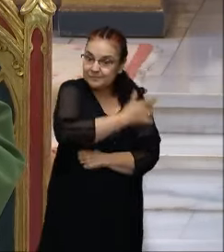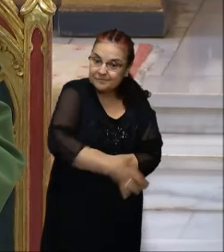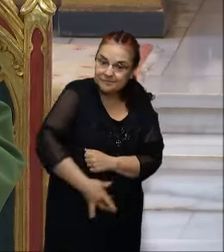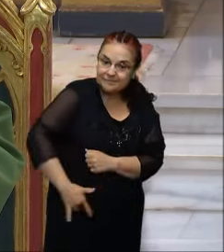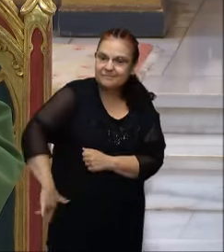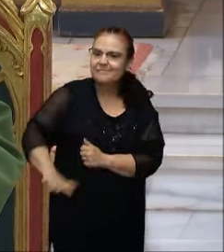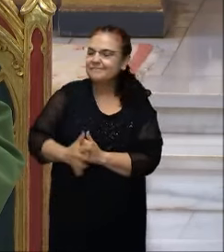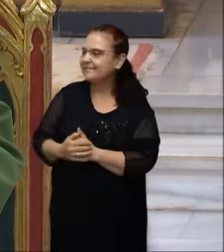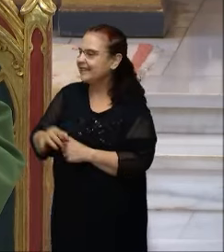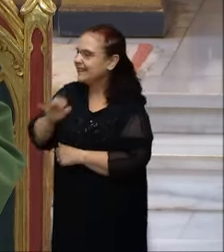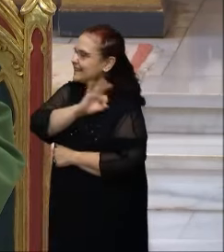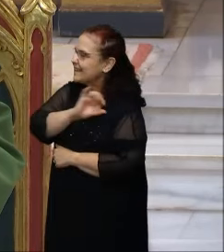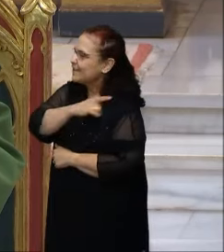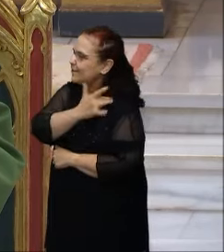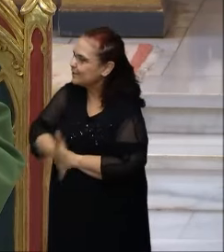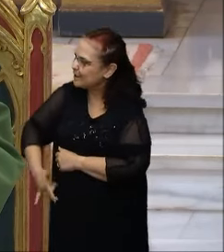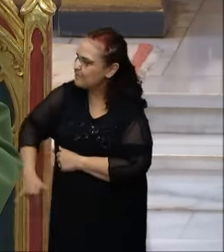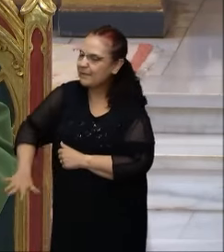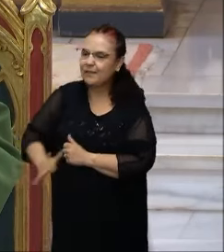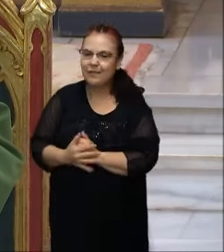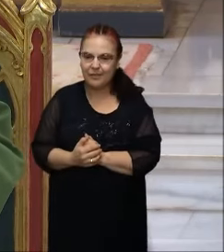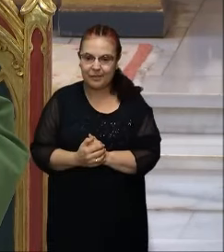Señor, ten piedad.